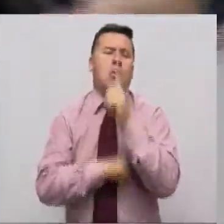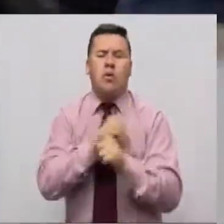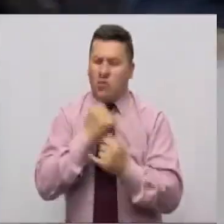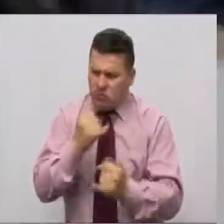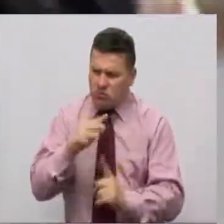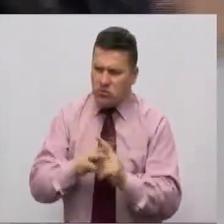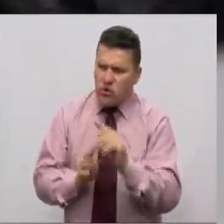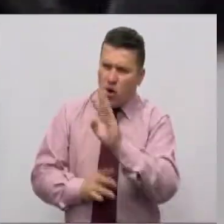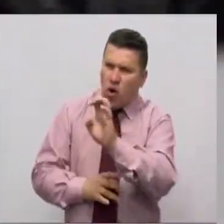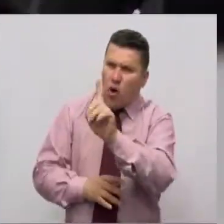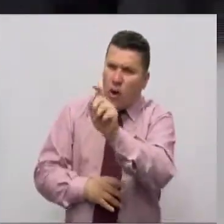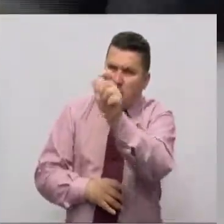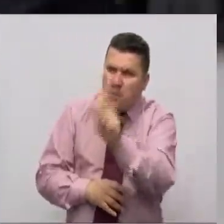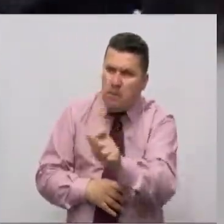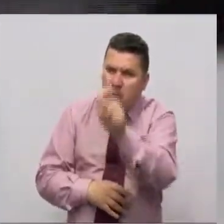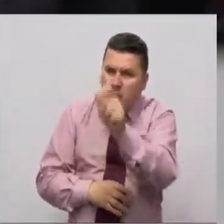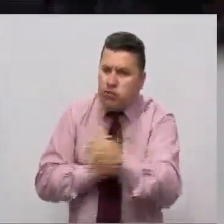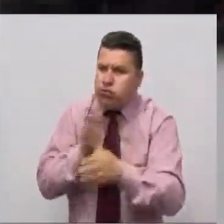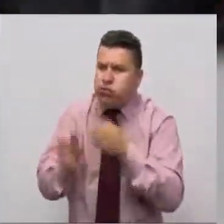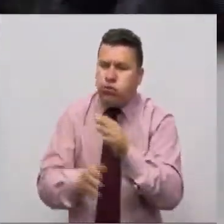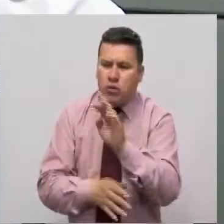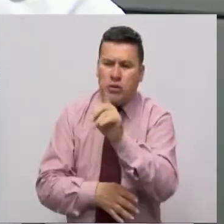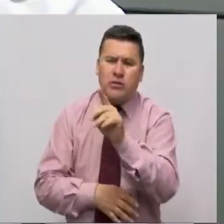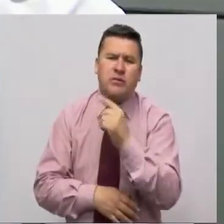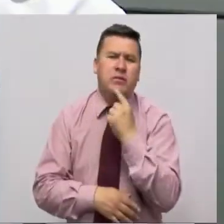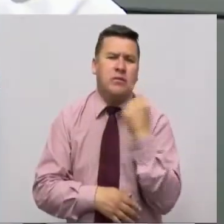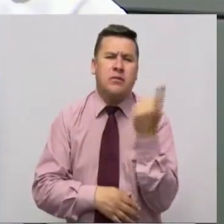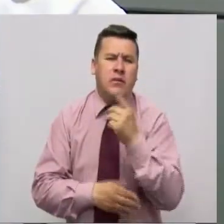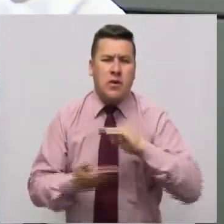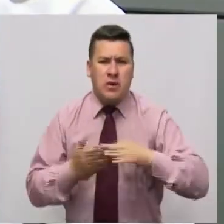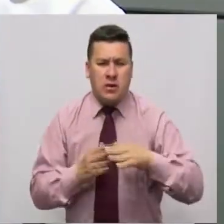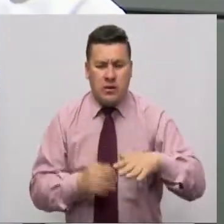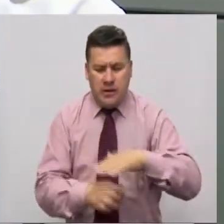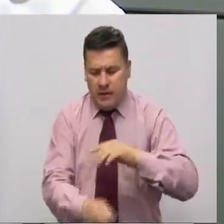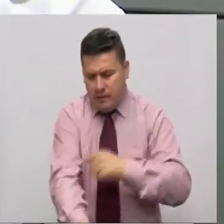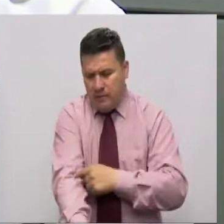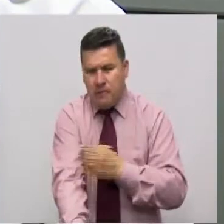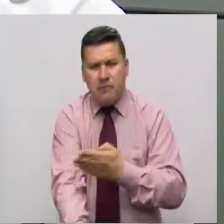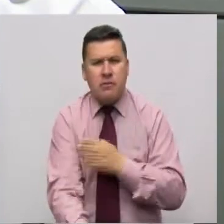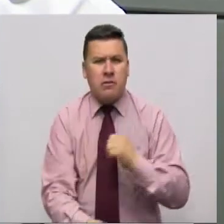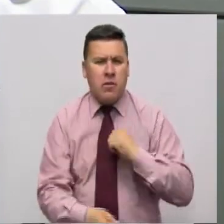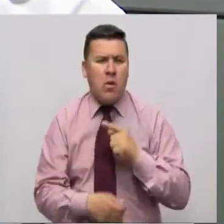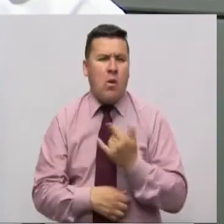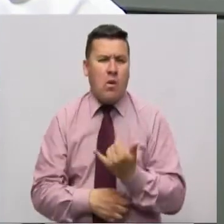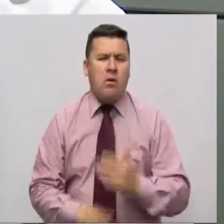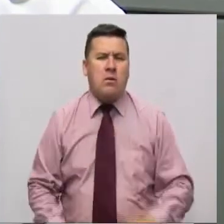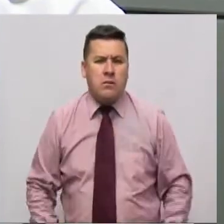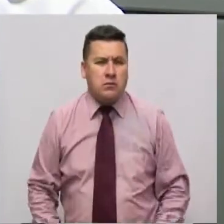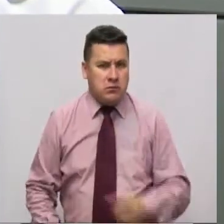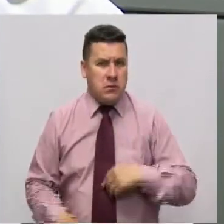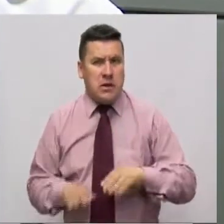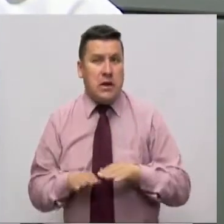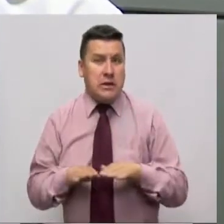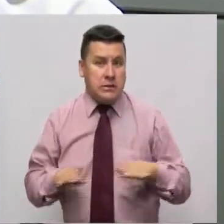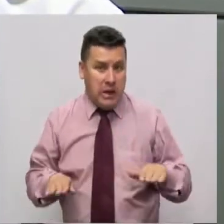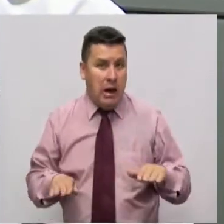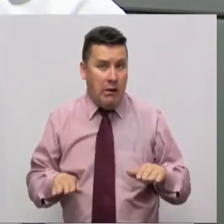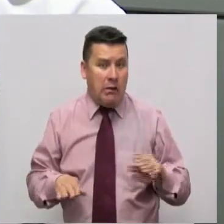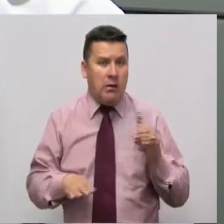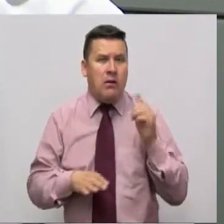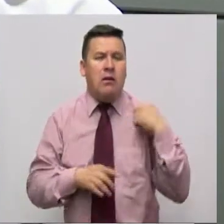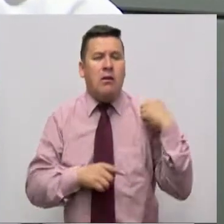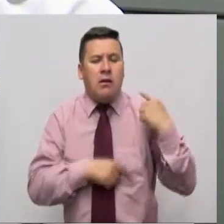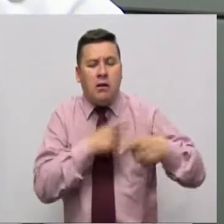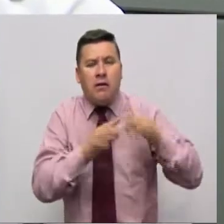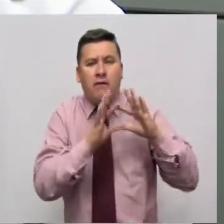ya eran 81 los supuestos pacientes. Digamos que la población hemofílica tiende a estar estable porque es una